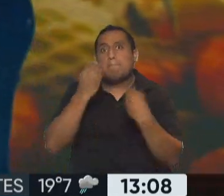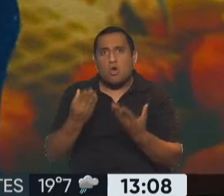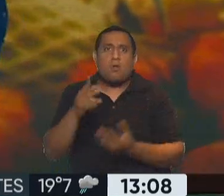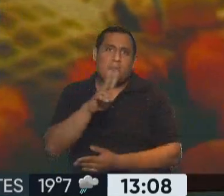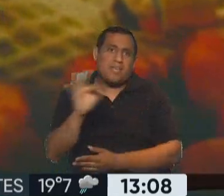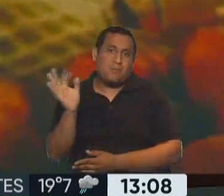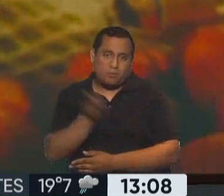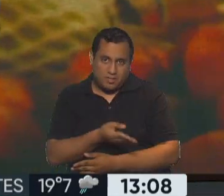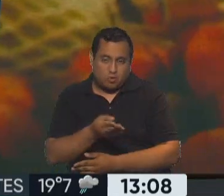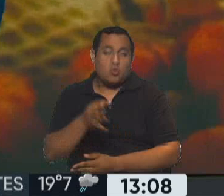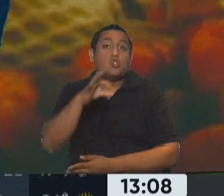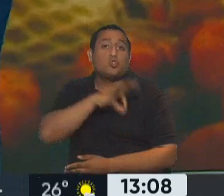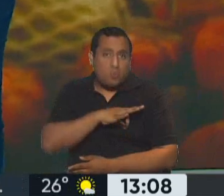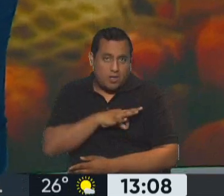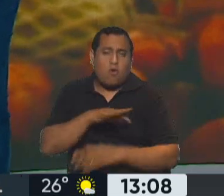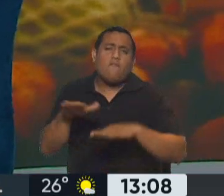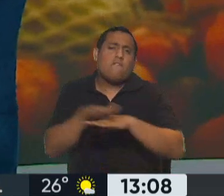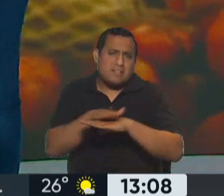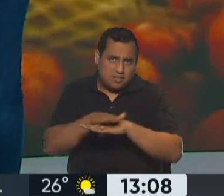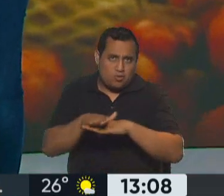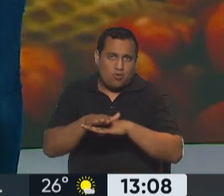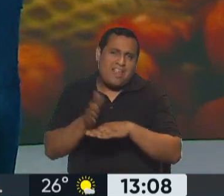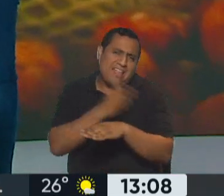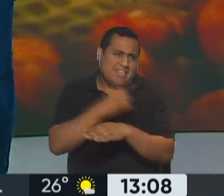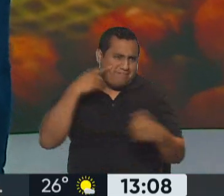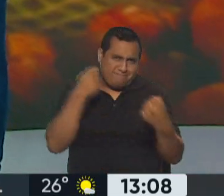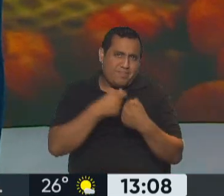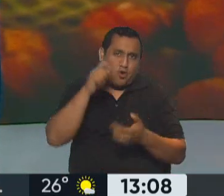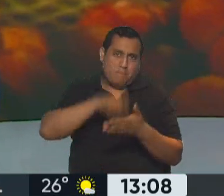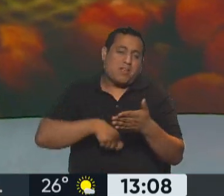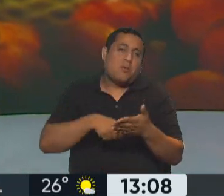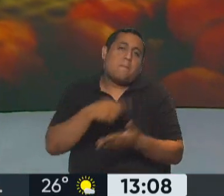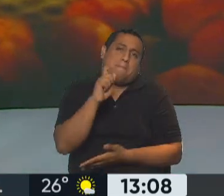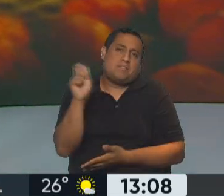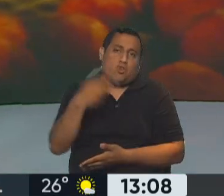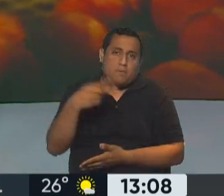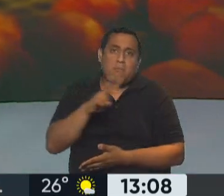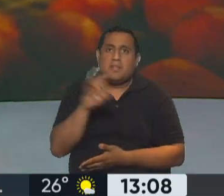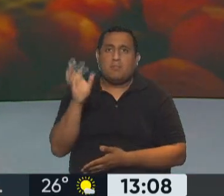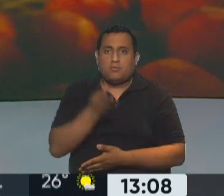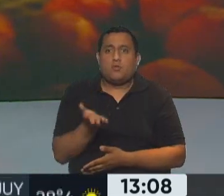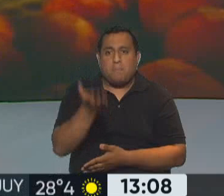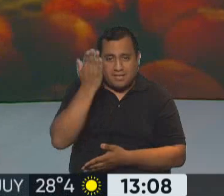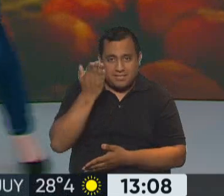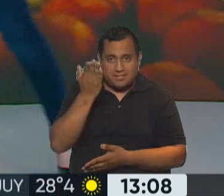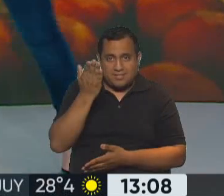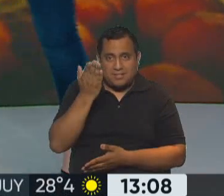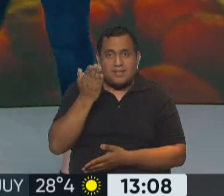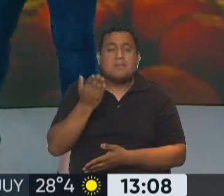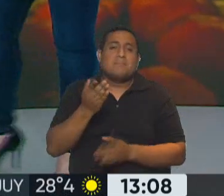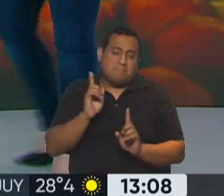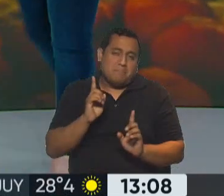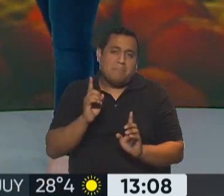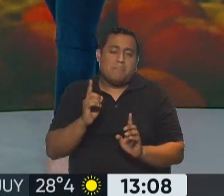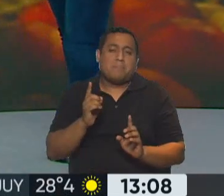20% ese salario básico de convenio en el mes de noviembre, un 20% más con el aumento previsto en la paritaria, más